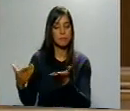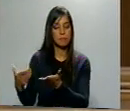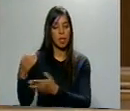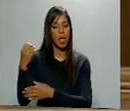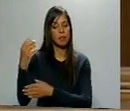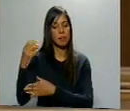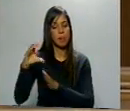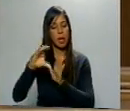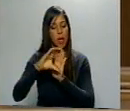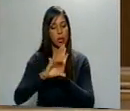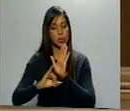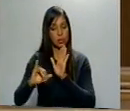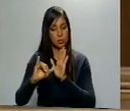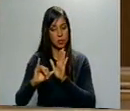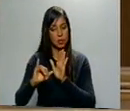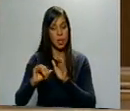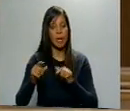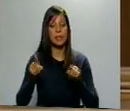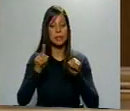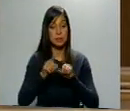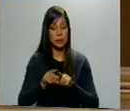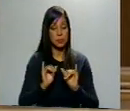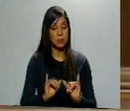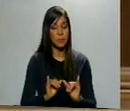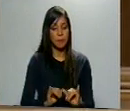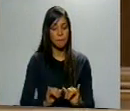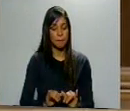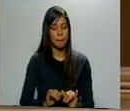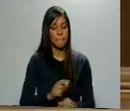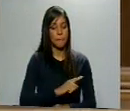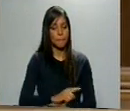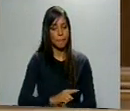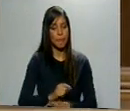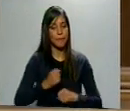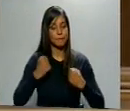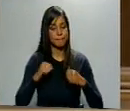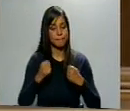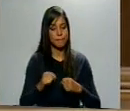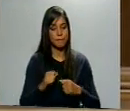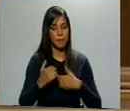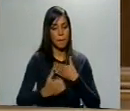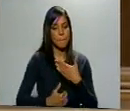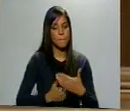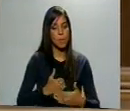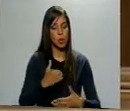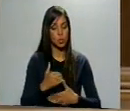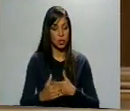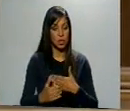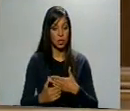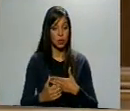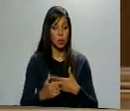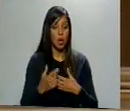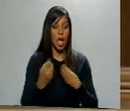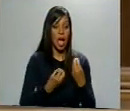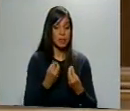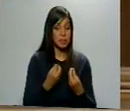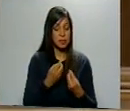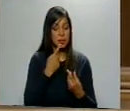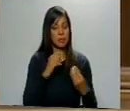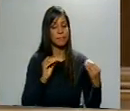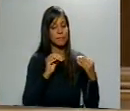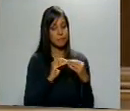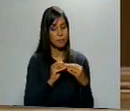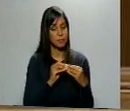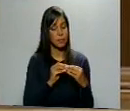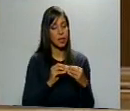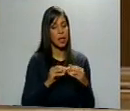constituyente. Asimismo, deberá proceder de oficio a tramitar los procedimientos a que hubiere lugar de conformidad con la